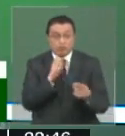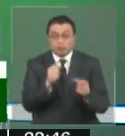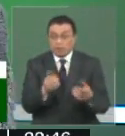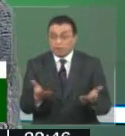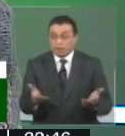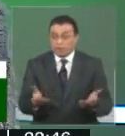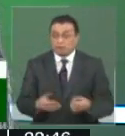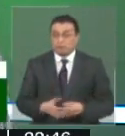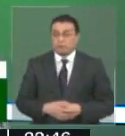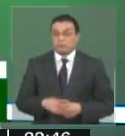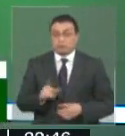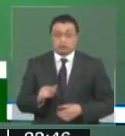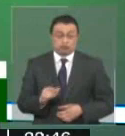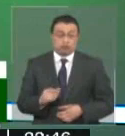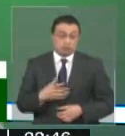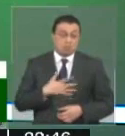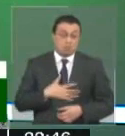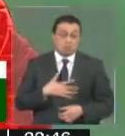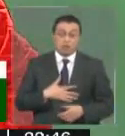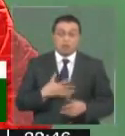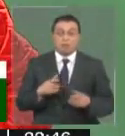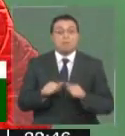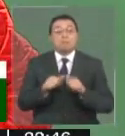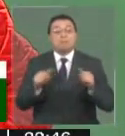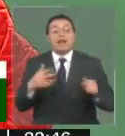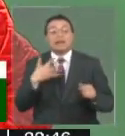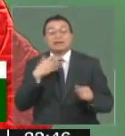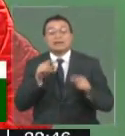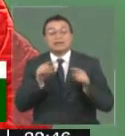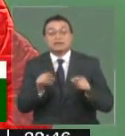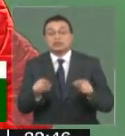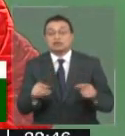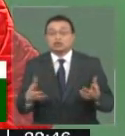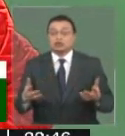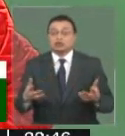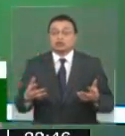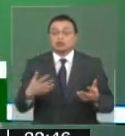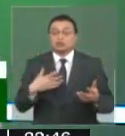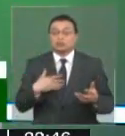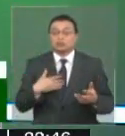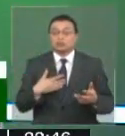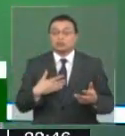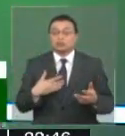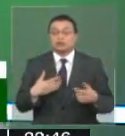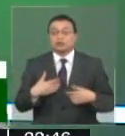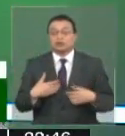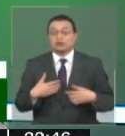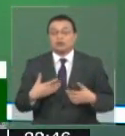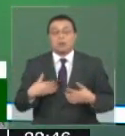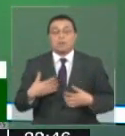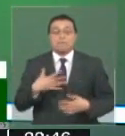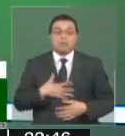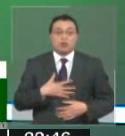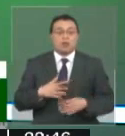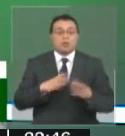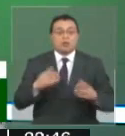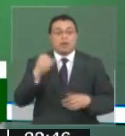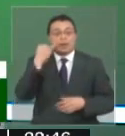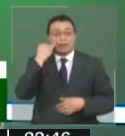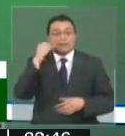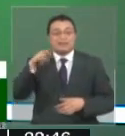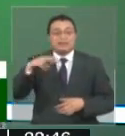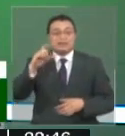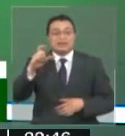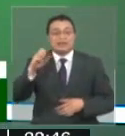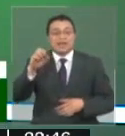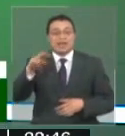desempeñarte? Sí. Más que eso, yo creo, es que soy, no sé, me gusta mucho la ingeniería. Me gustaría